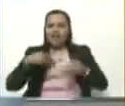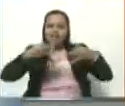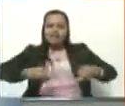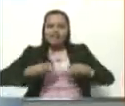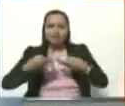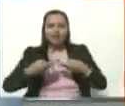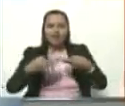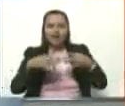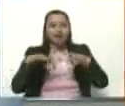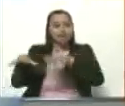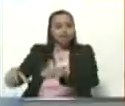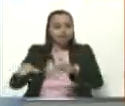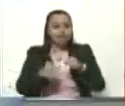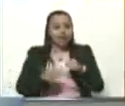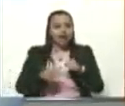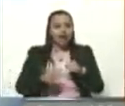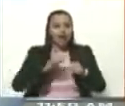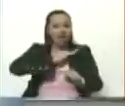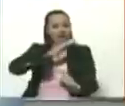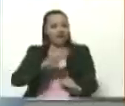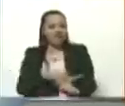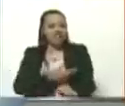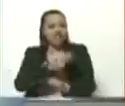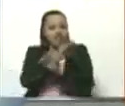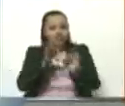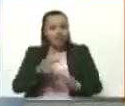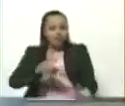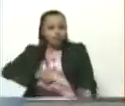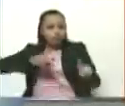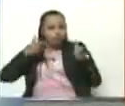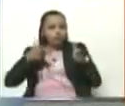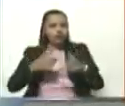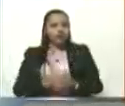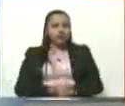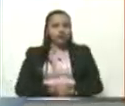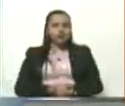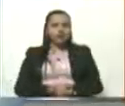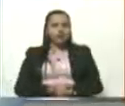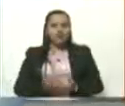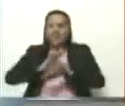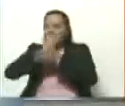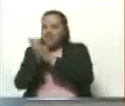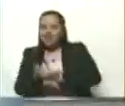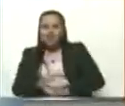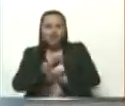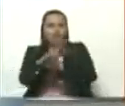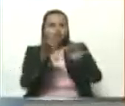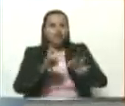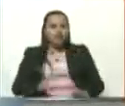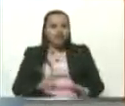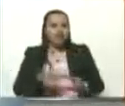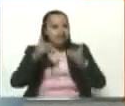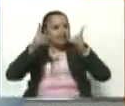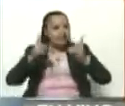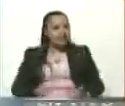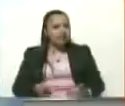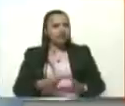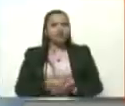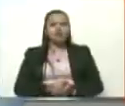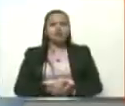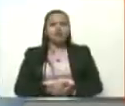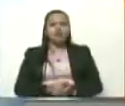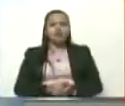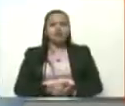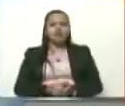tomar por asalto el poder por la vía armada se neutraliza de manera decisiva a los